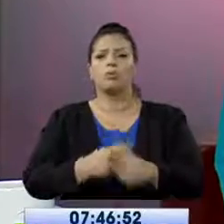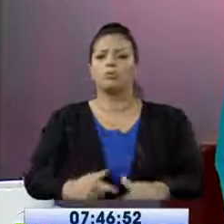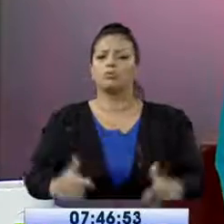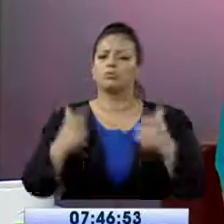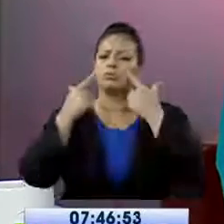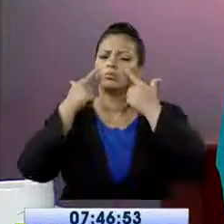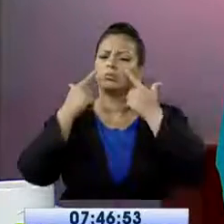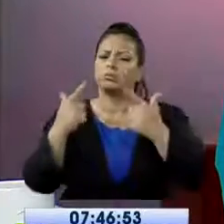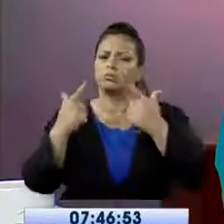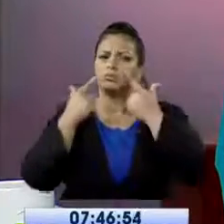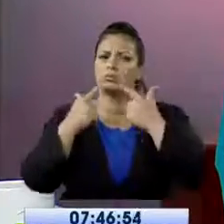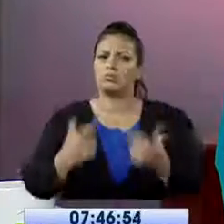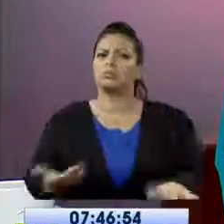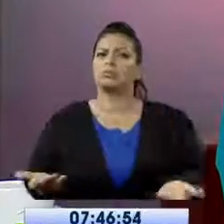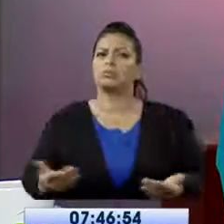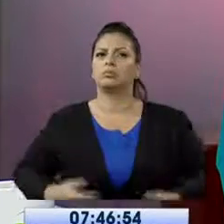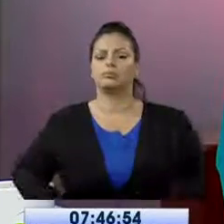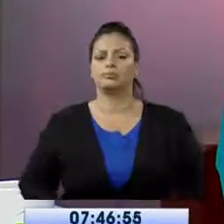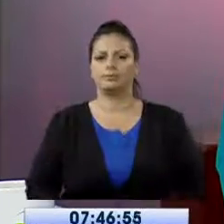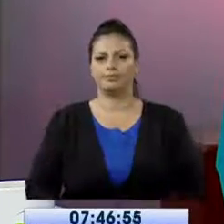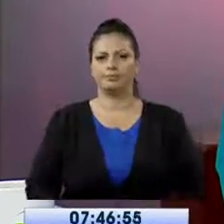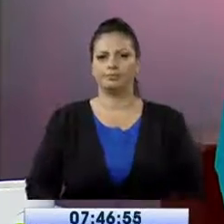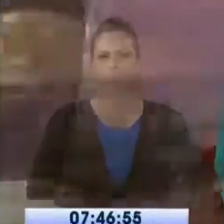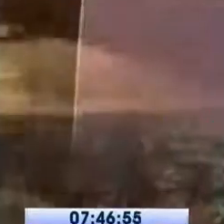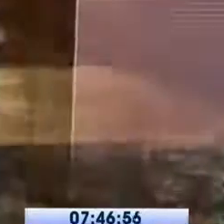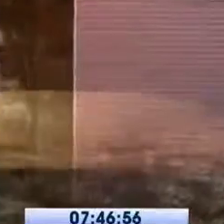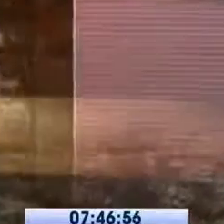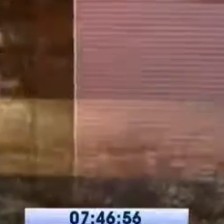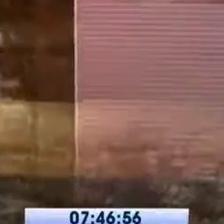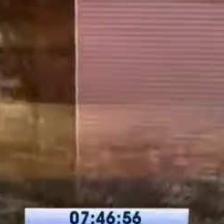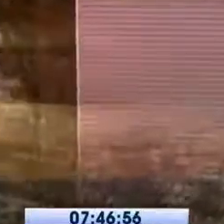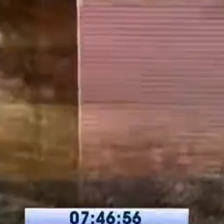muy particular en las áreas protegidas.